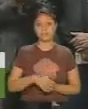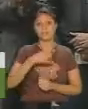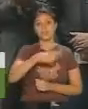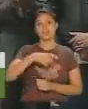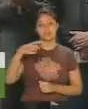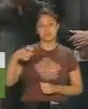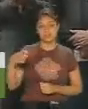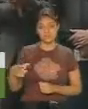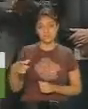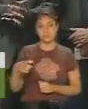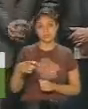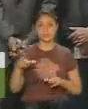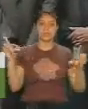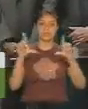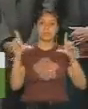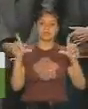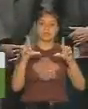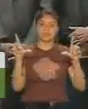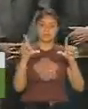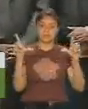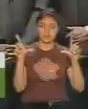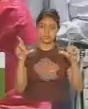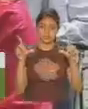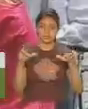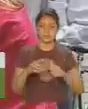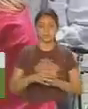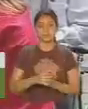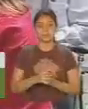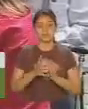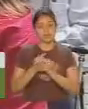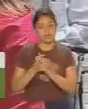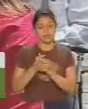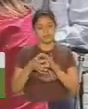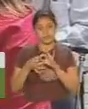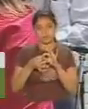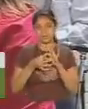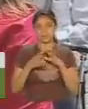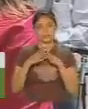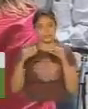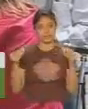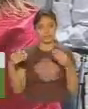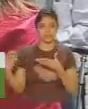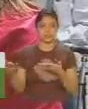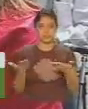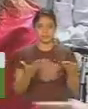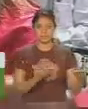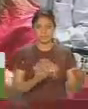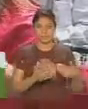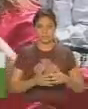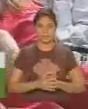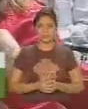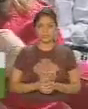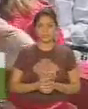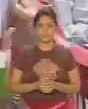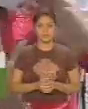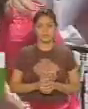Representantes de los medios de comunicación social del país, amigos, amigas todos y todas.